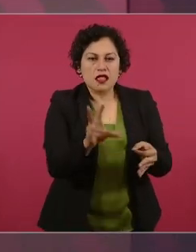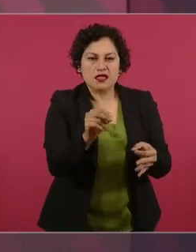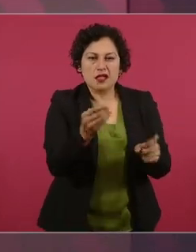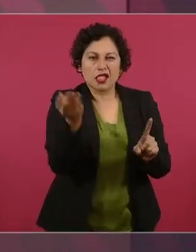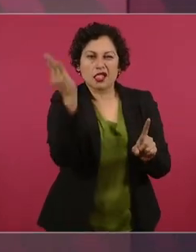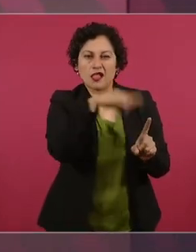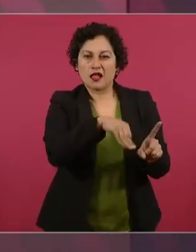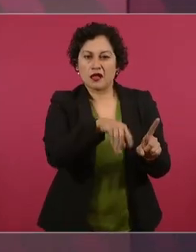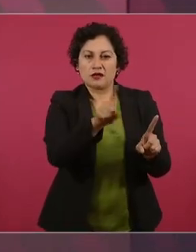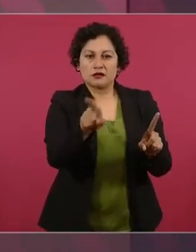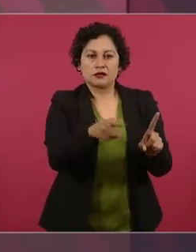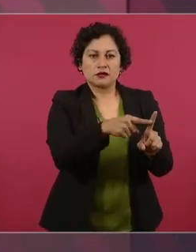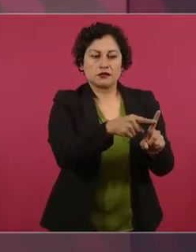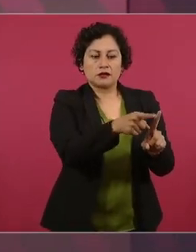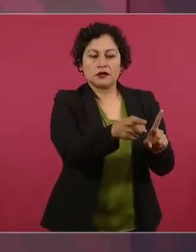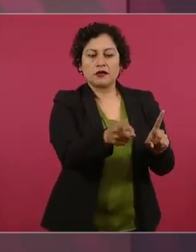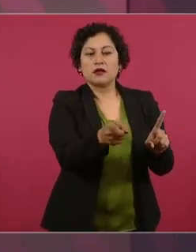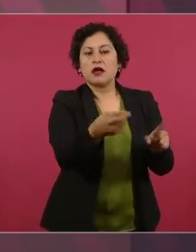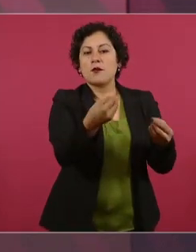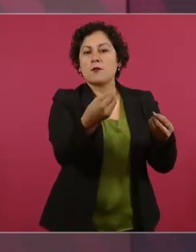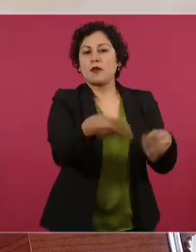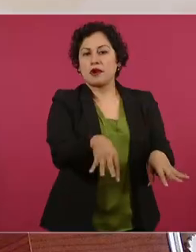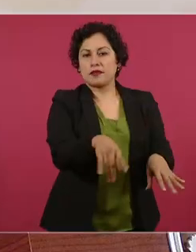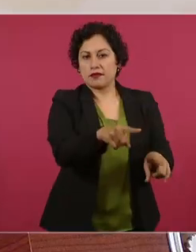en donde perdían.